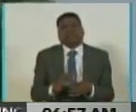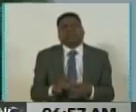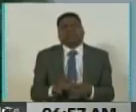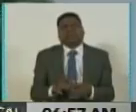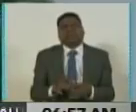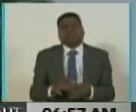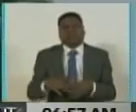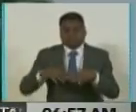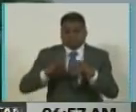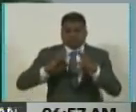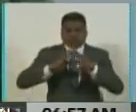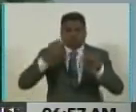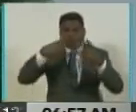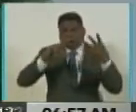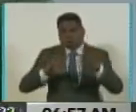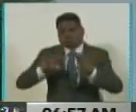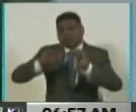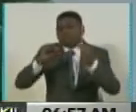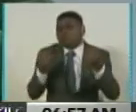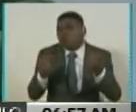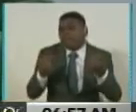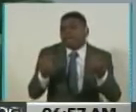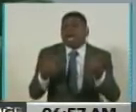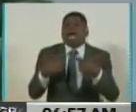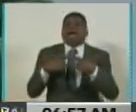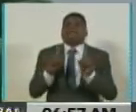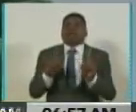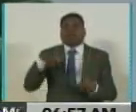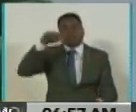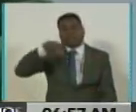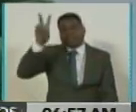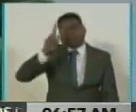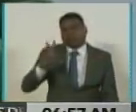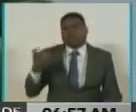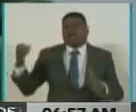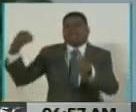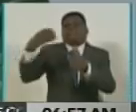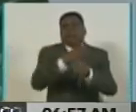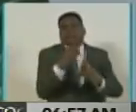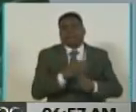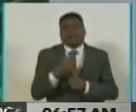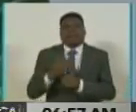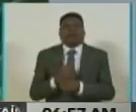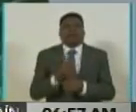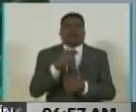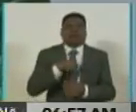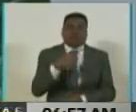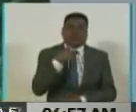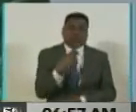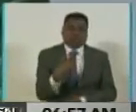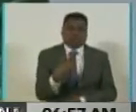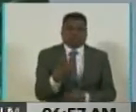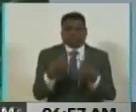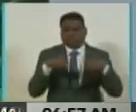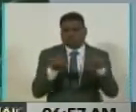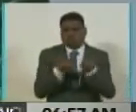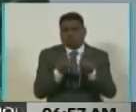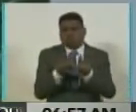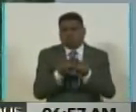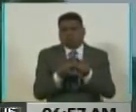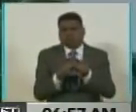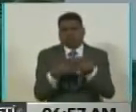una fractura interna importante. Pero en Venezuela nosotros encontramos lo que yo denomino válvulas de escape, que a pesar de todas